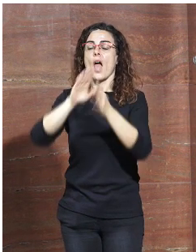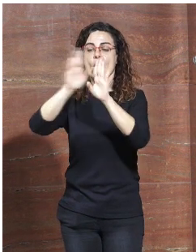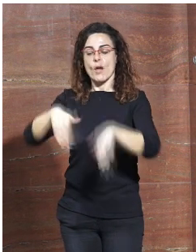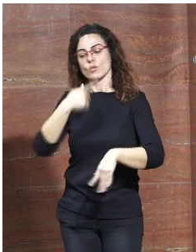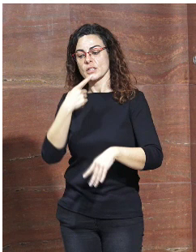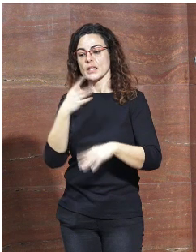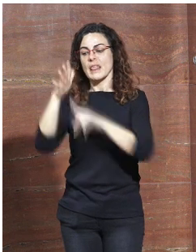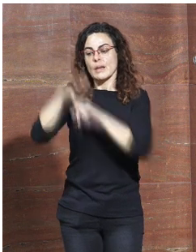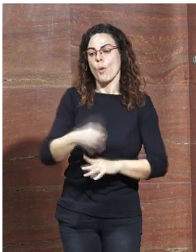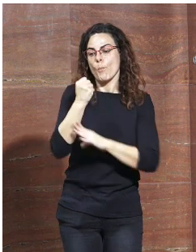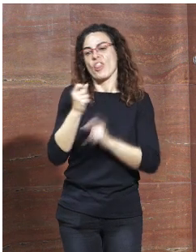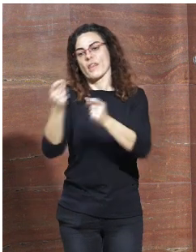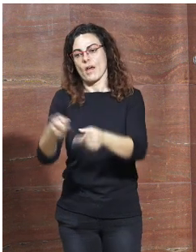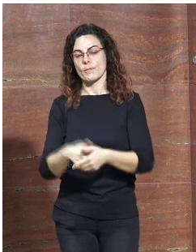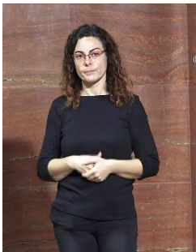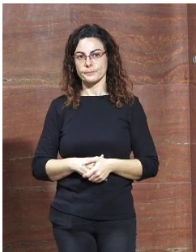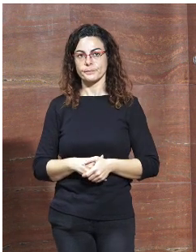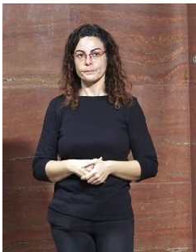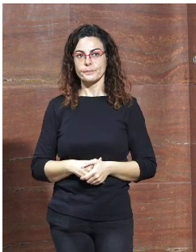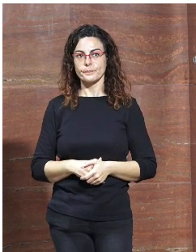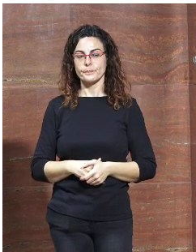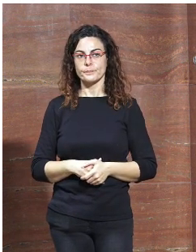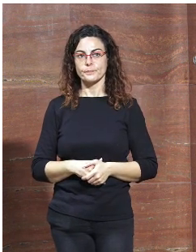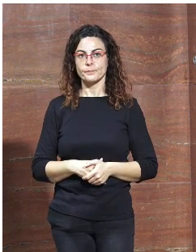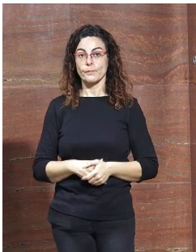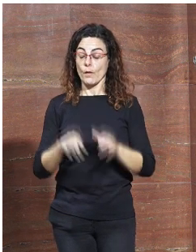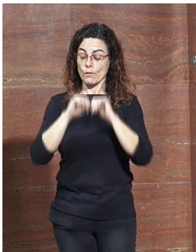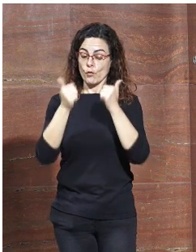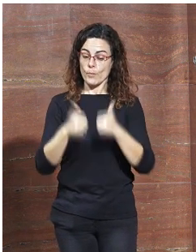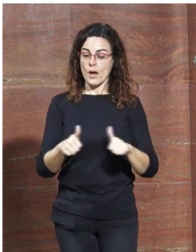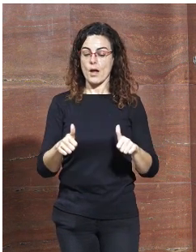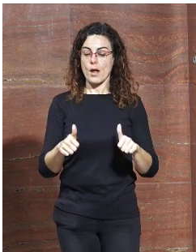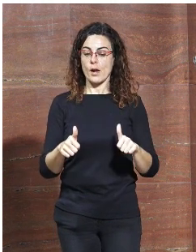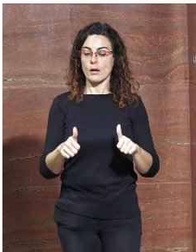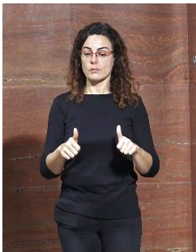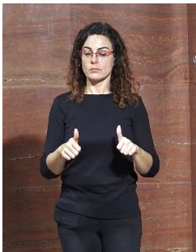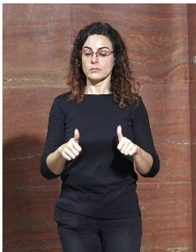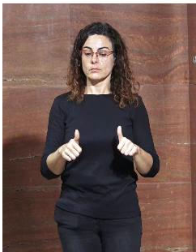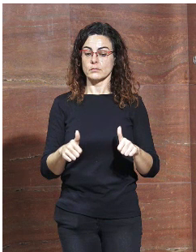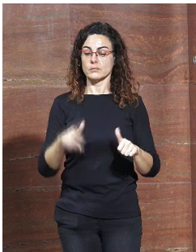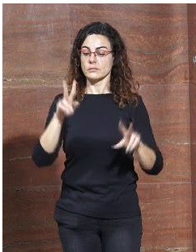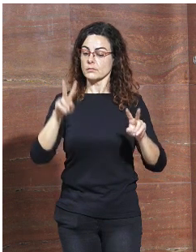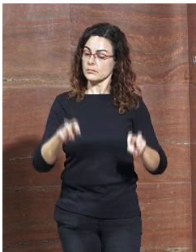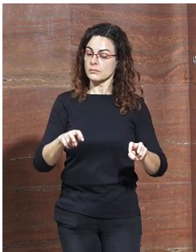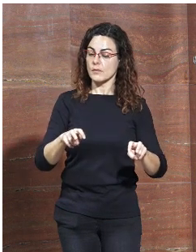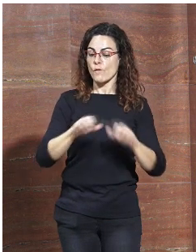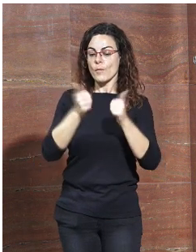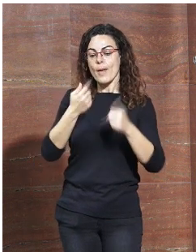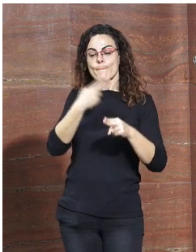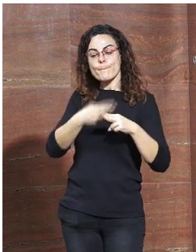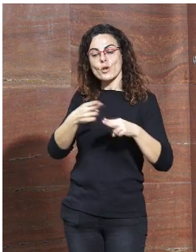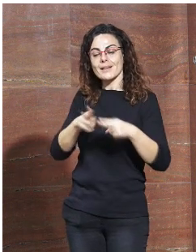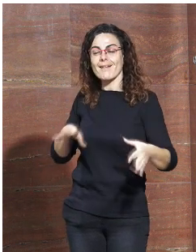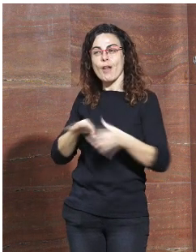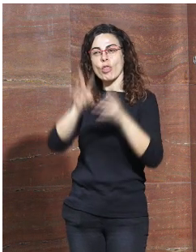potencian. El hecho de que no se preste atención a las políticas, a las cuestiones de